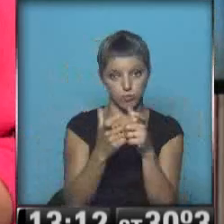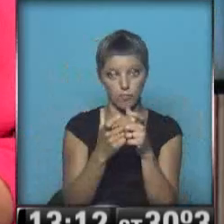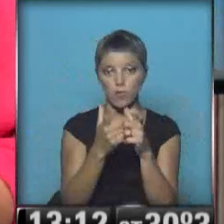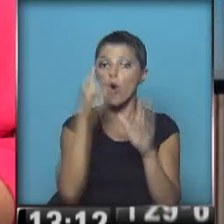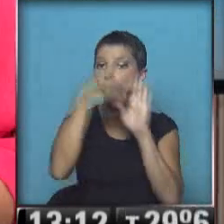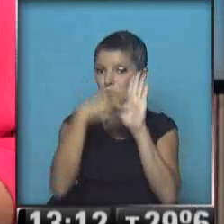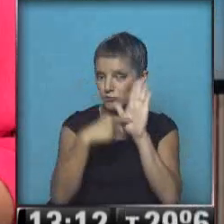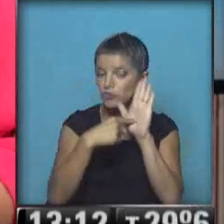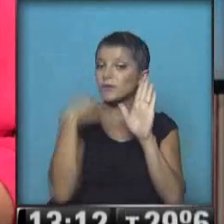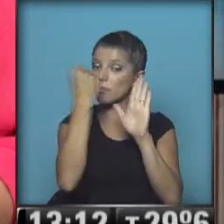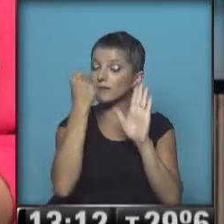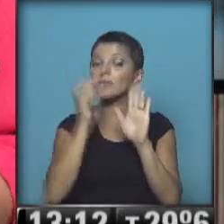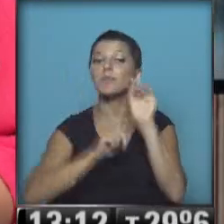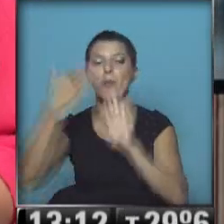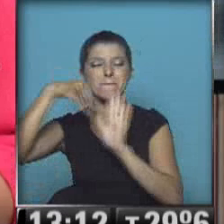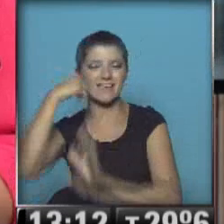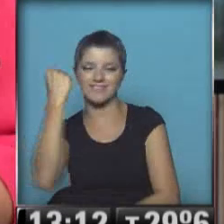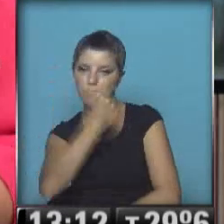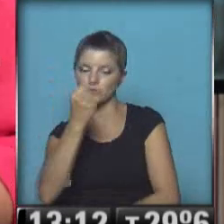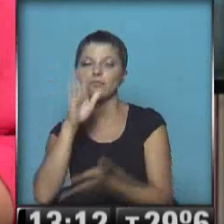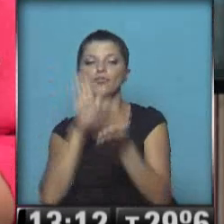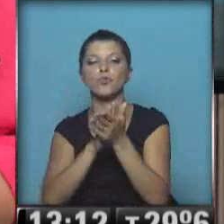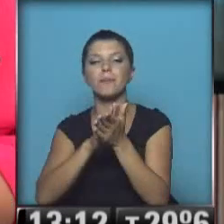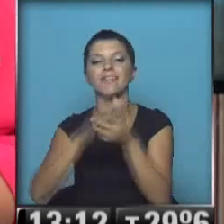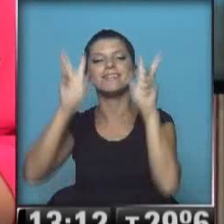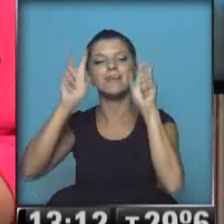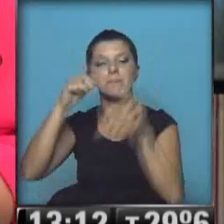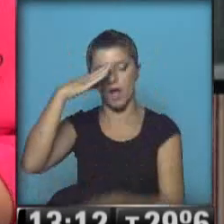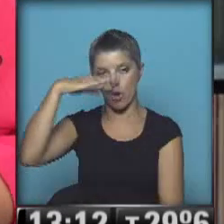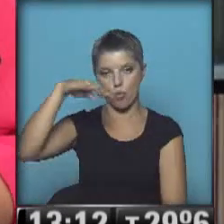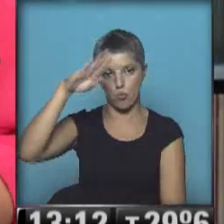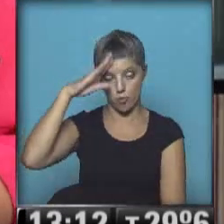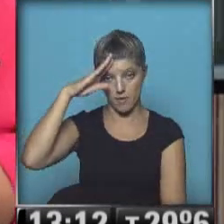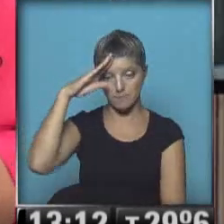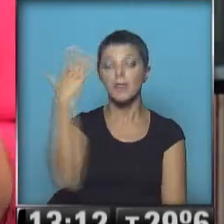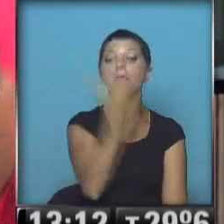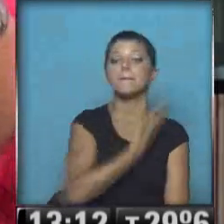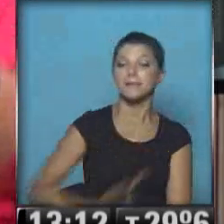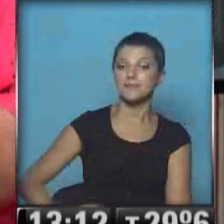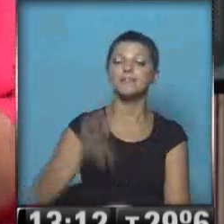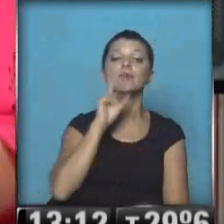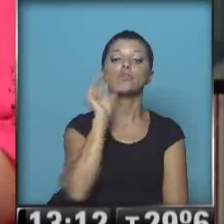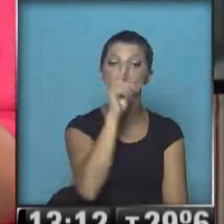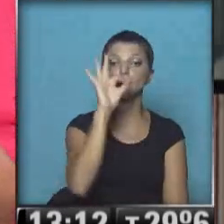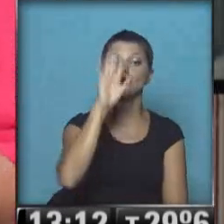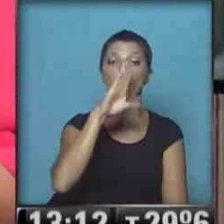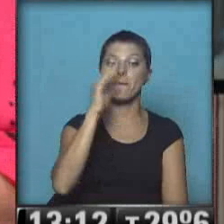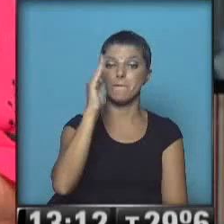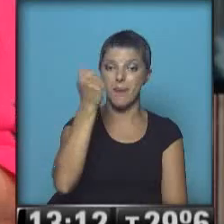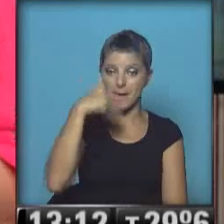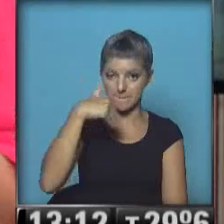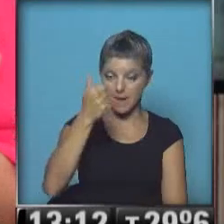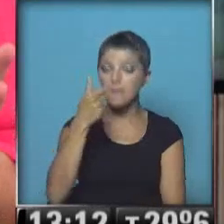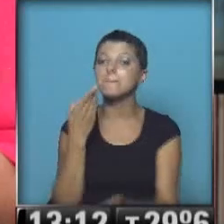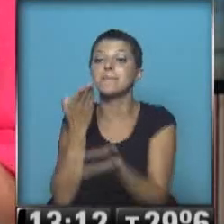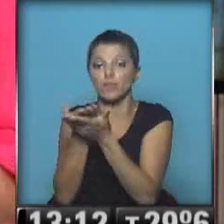más importante fue sin duda el referido a Cuba el presidente Barack Obama dijo concretamente pidió al nuevo congreso